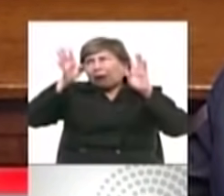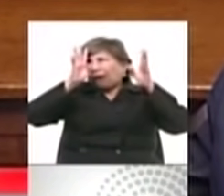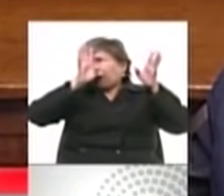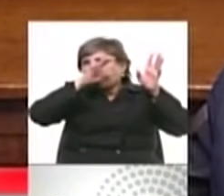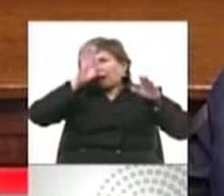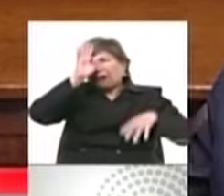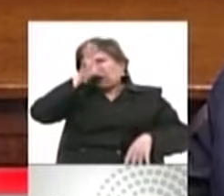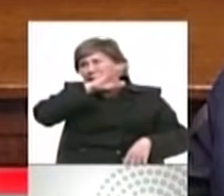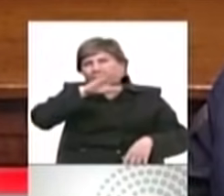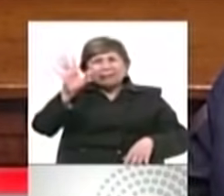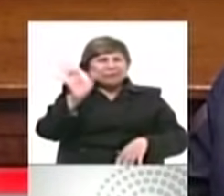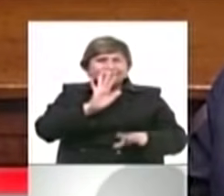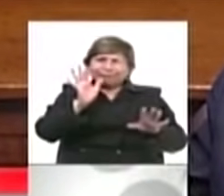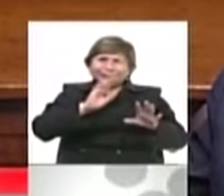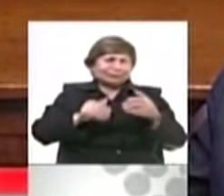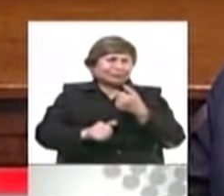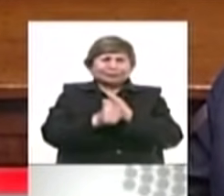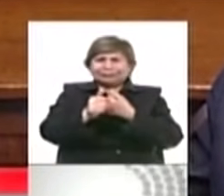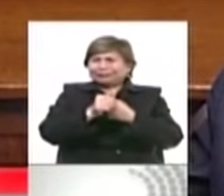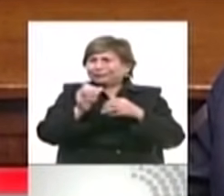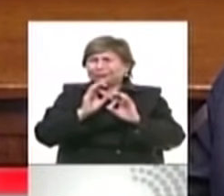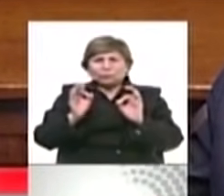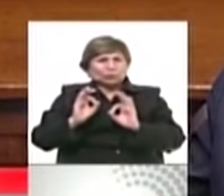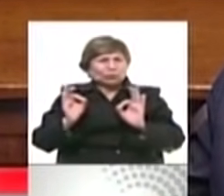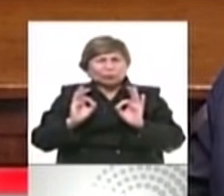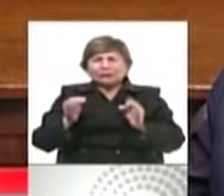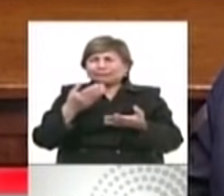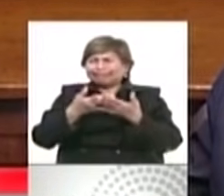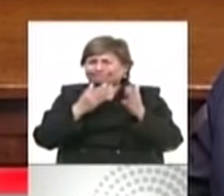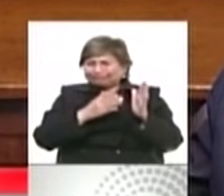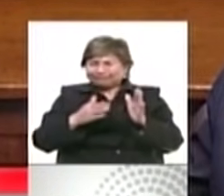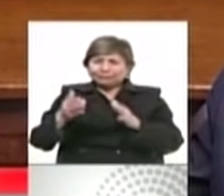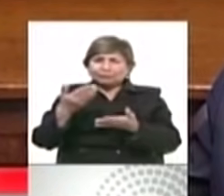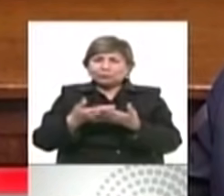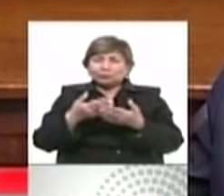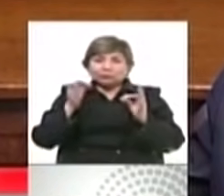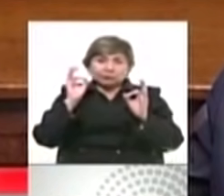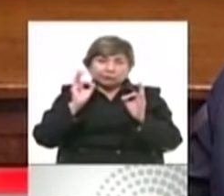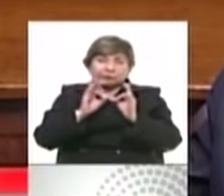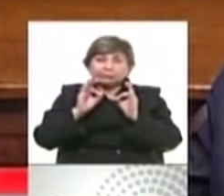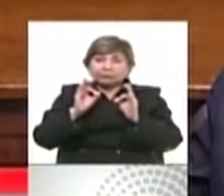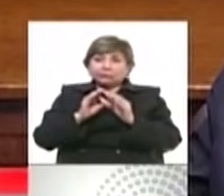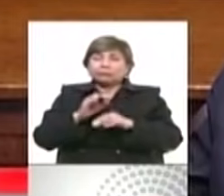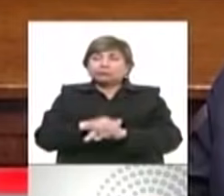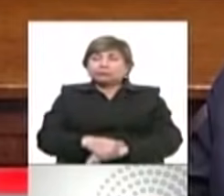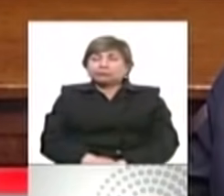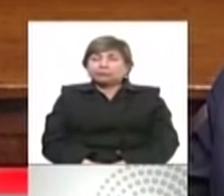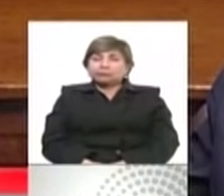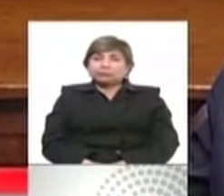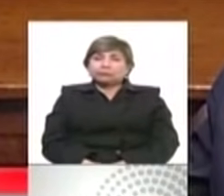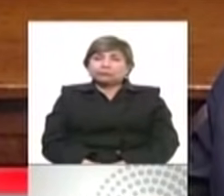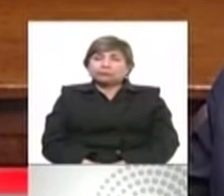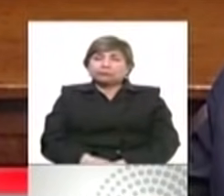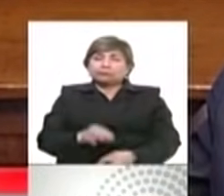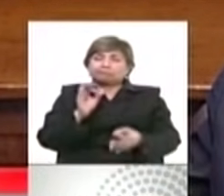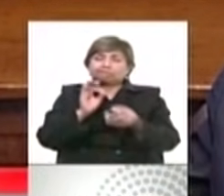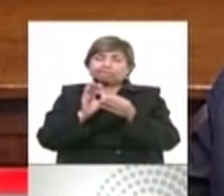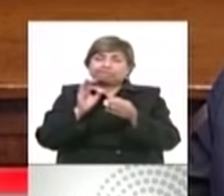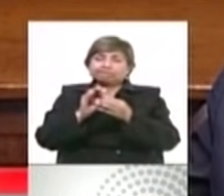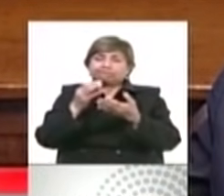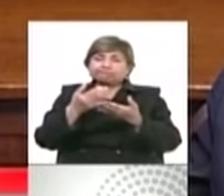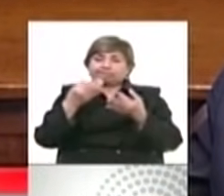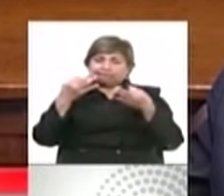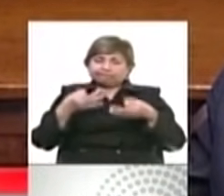estaremos nosotros apoyando y dándoles el voto, porque nosotros no somos aliados del gobierno. En este caso no nos han dado ningún